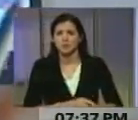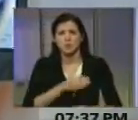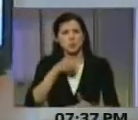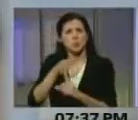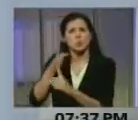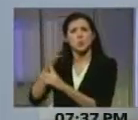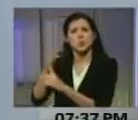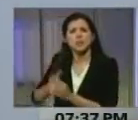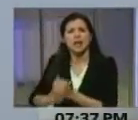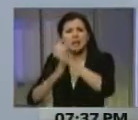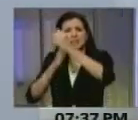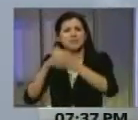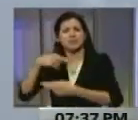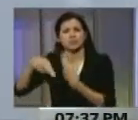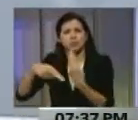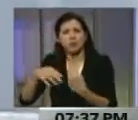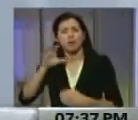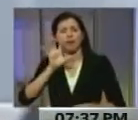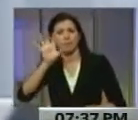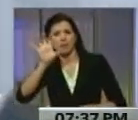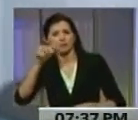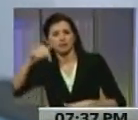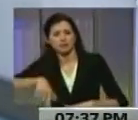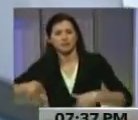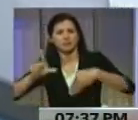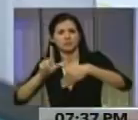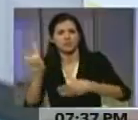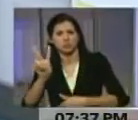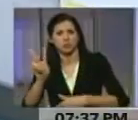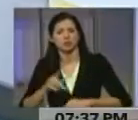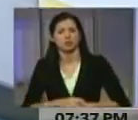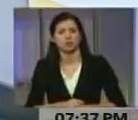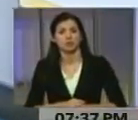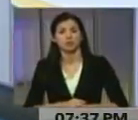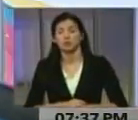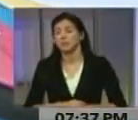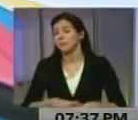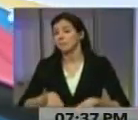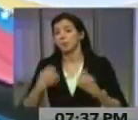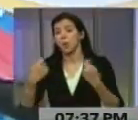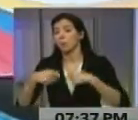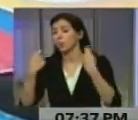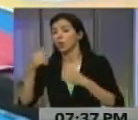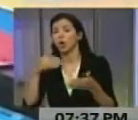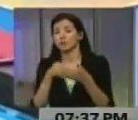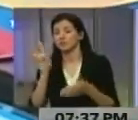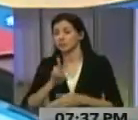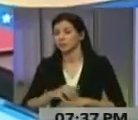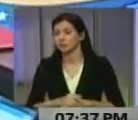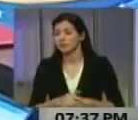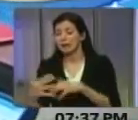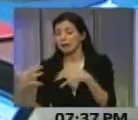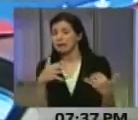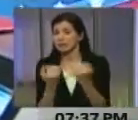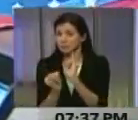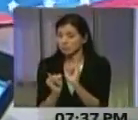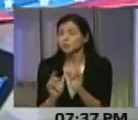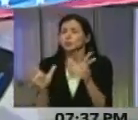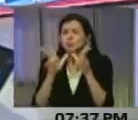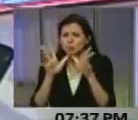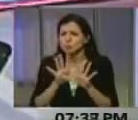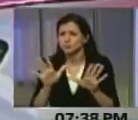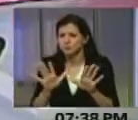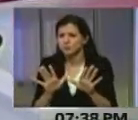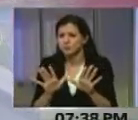bolivarianos, contra los patriotas venezolanos, y destrozaron a nuestra Venezuela. La guerra de independencia fue traumática en lo